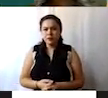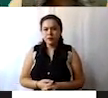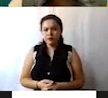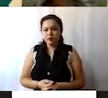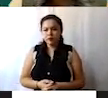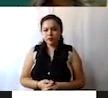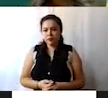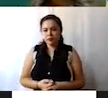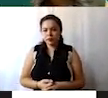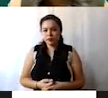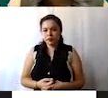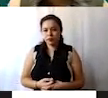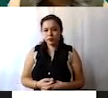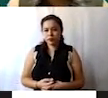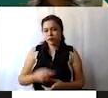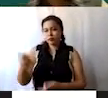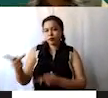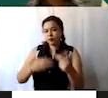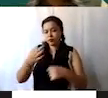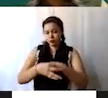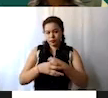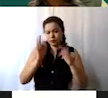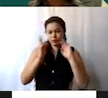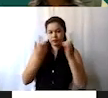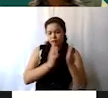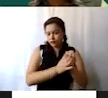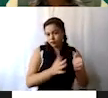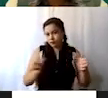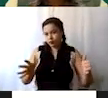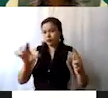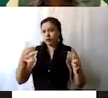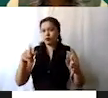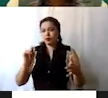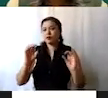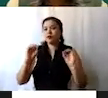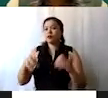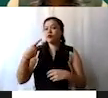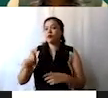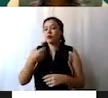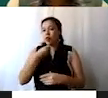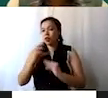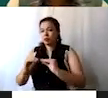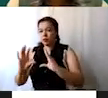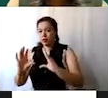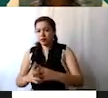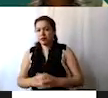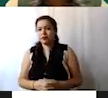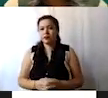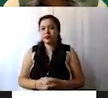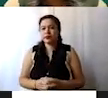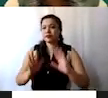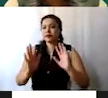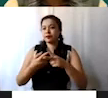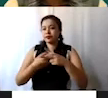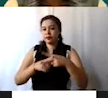Las preguntas las podrán hacer en el transcurso de la sesión, ya sea por medio del chat o activando su micrófono. Vamos a dar inicio y en esta